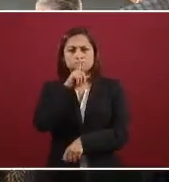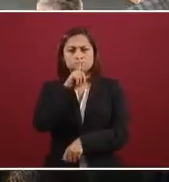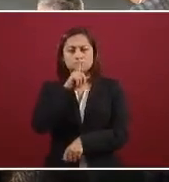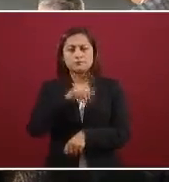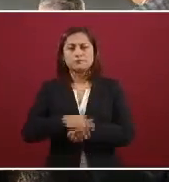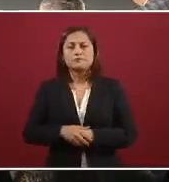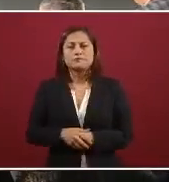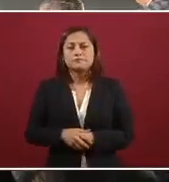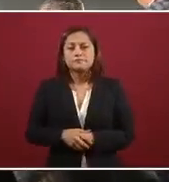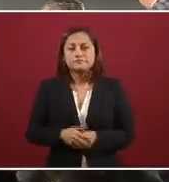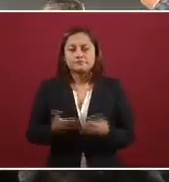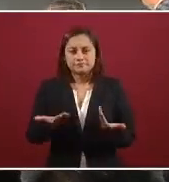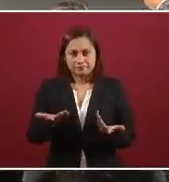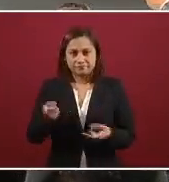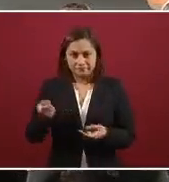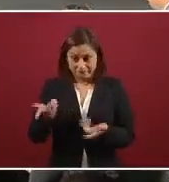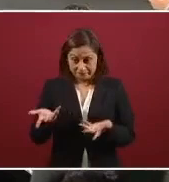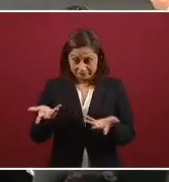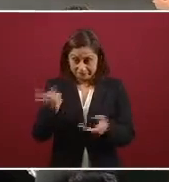porque no es